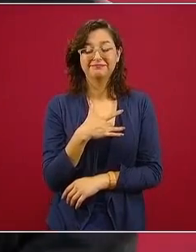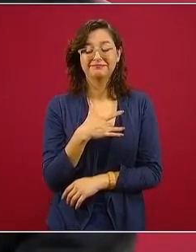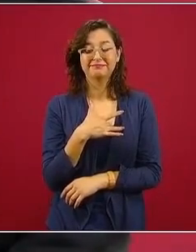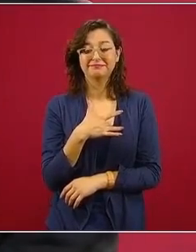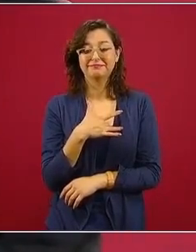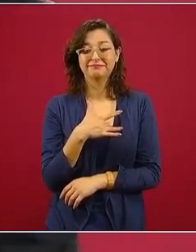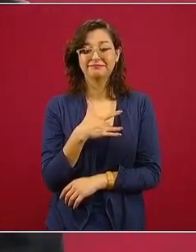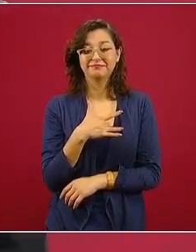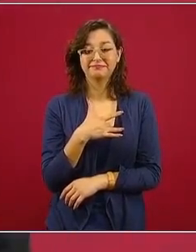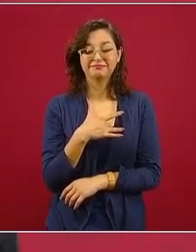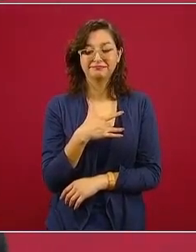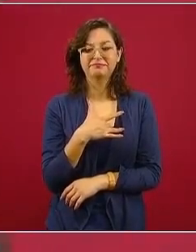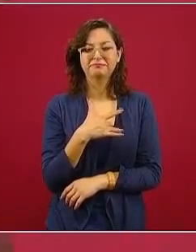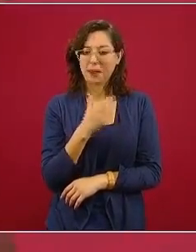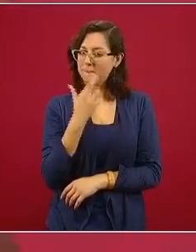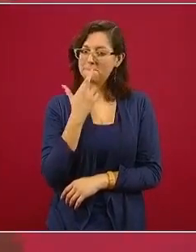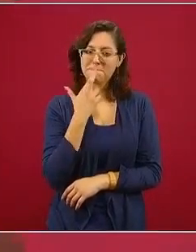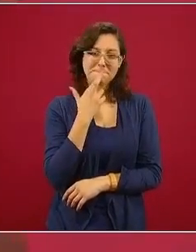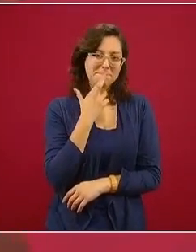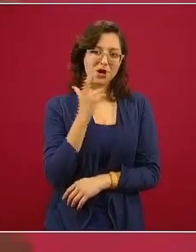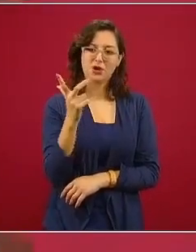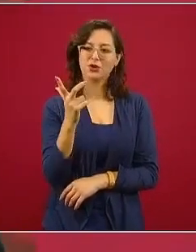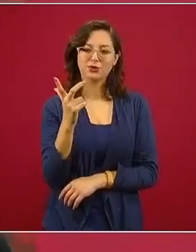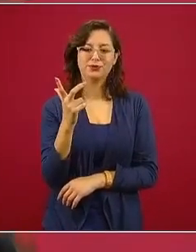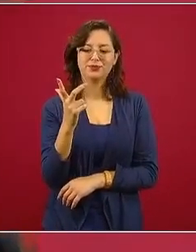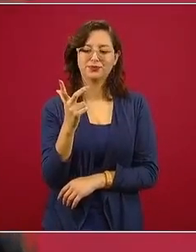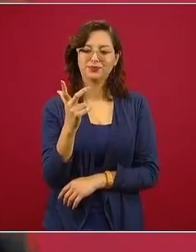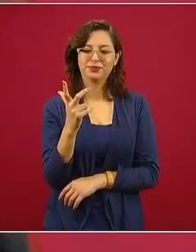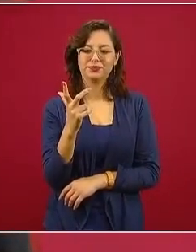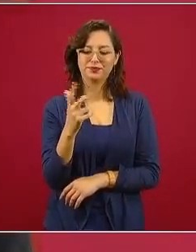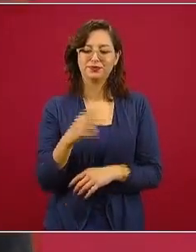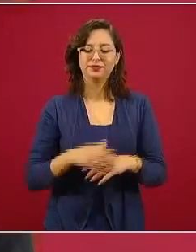algo mejor, o sea,